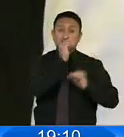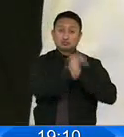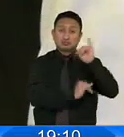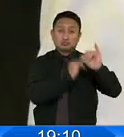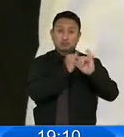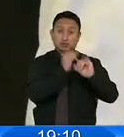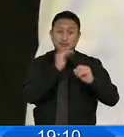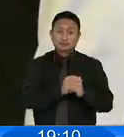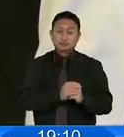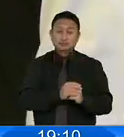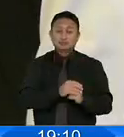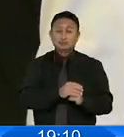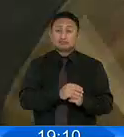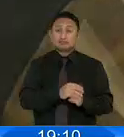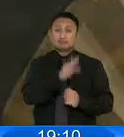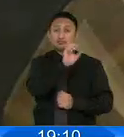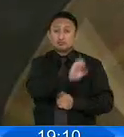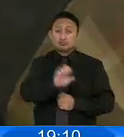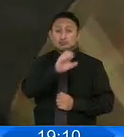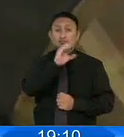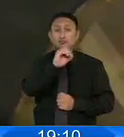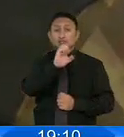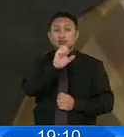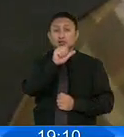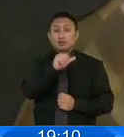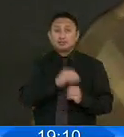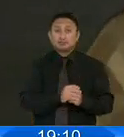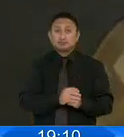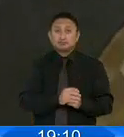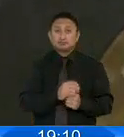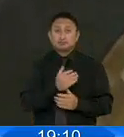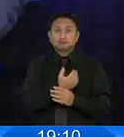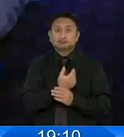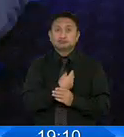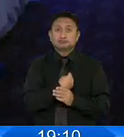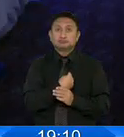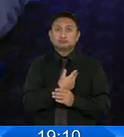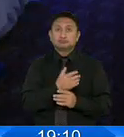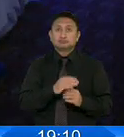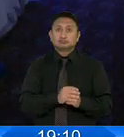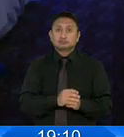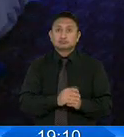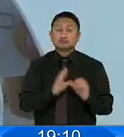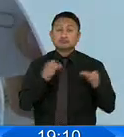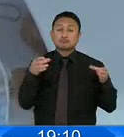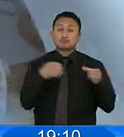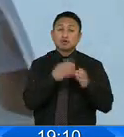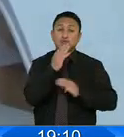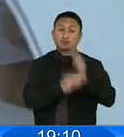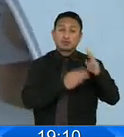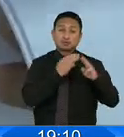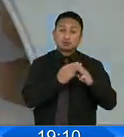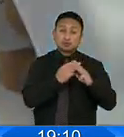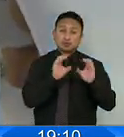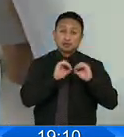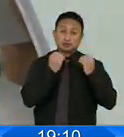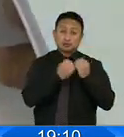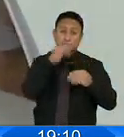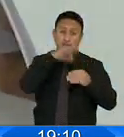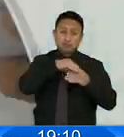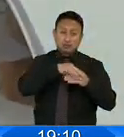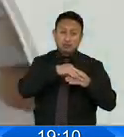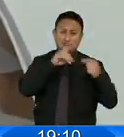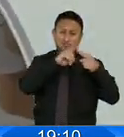Unión Europea, OEA, la Unión Interamericana de Organismos Electorales, la Asociación Mundial de Organismos Electorales, entre